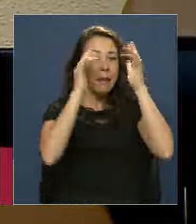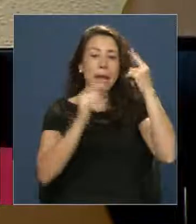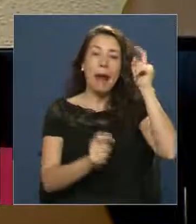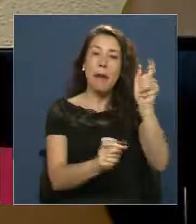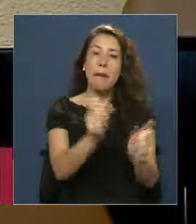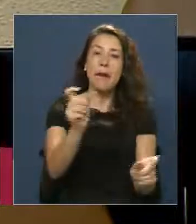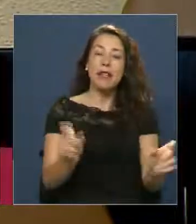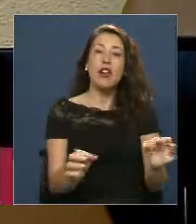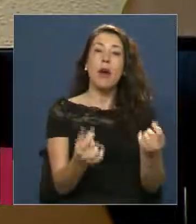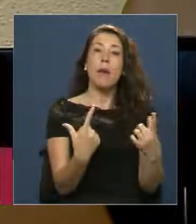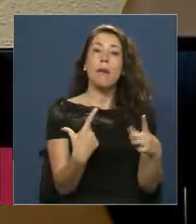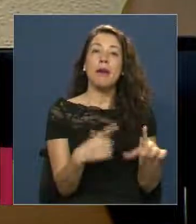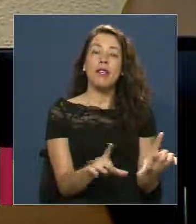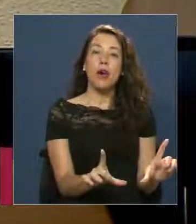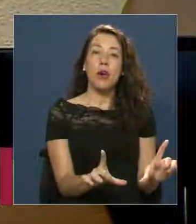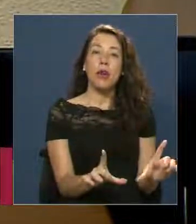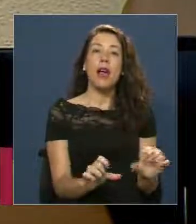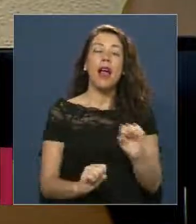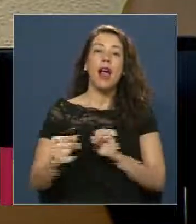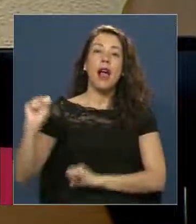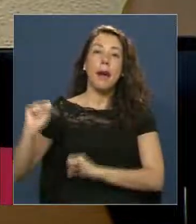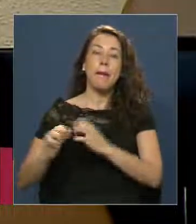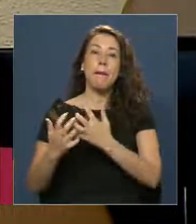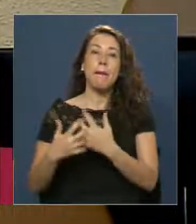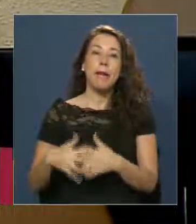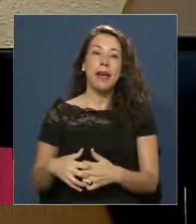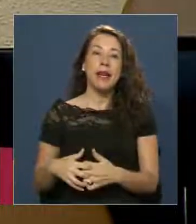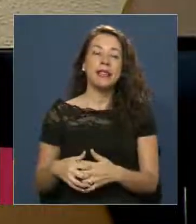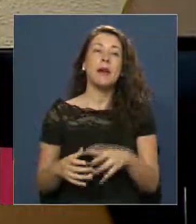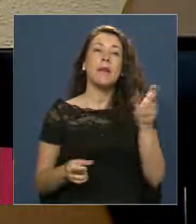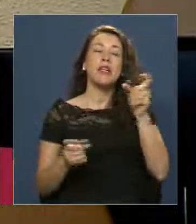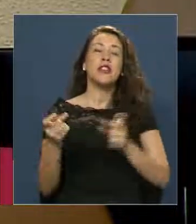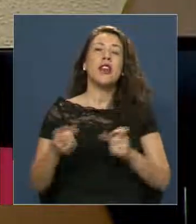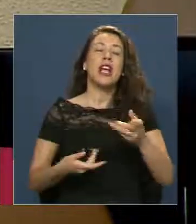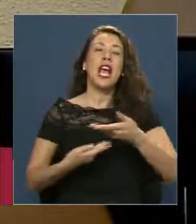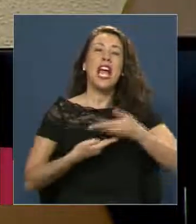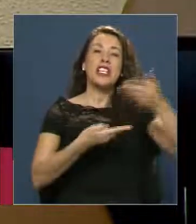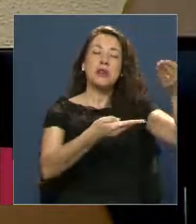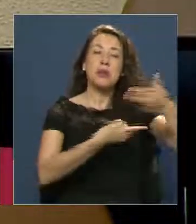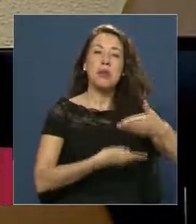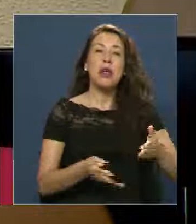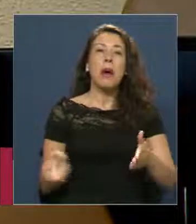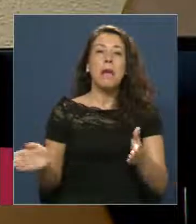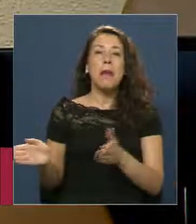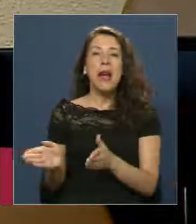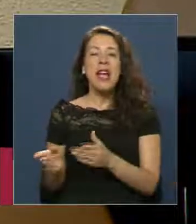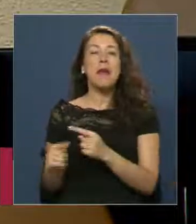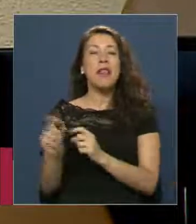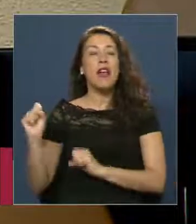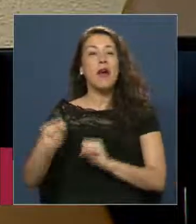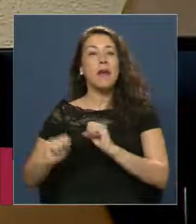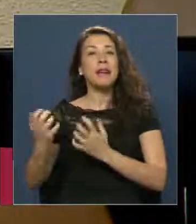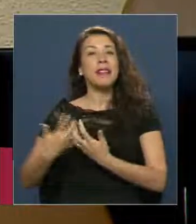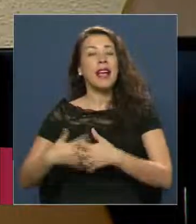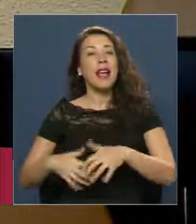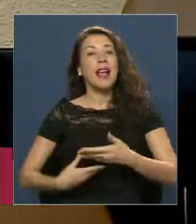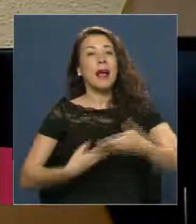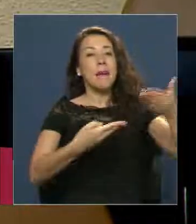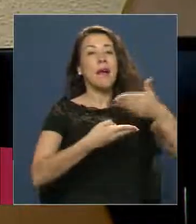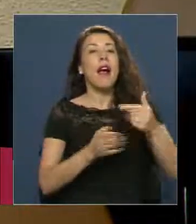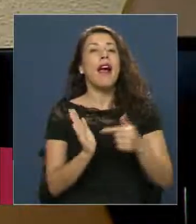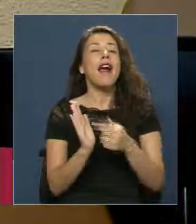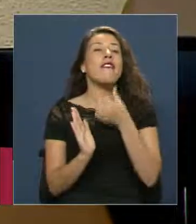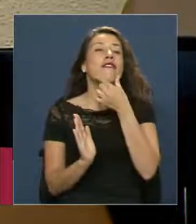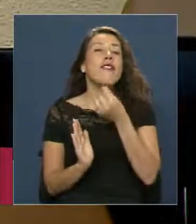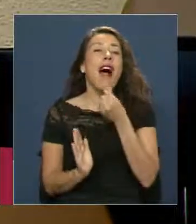en las personas jurídicas o naturales, en las empresas, en los exportadores, en los pequeños y medianos exportadores también, esto sea un facilitador.